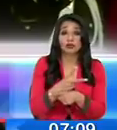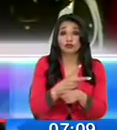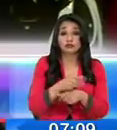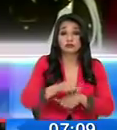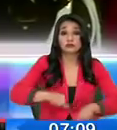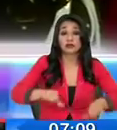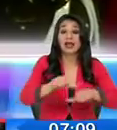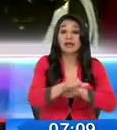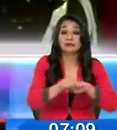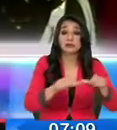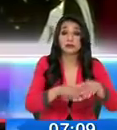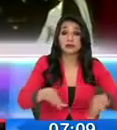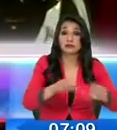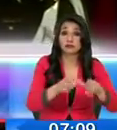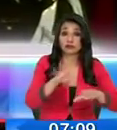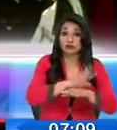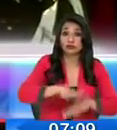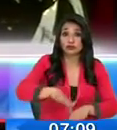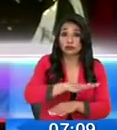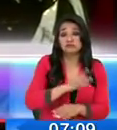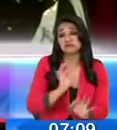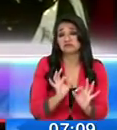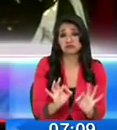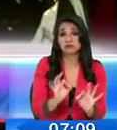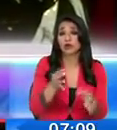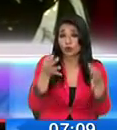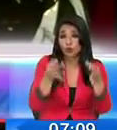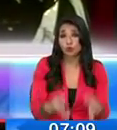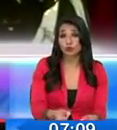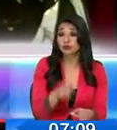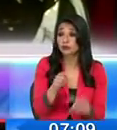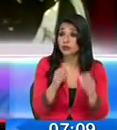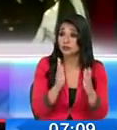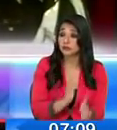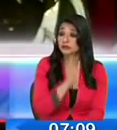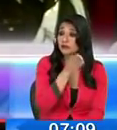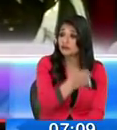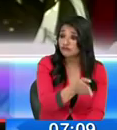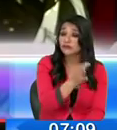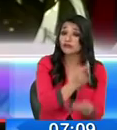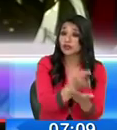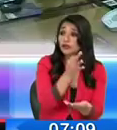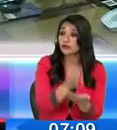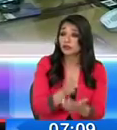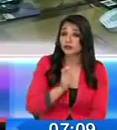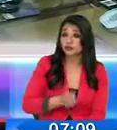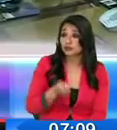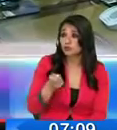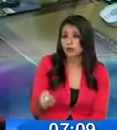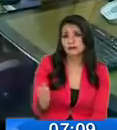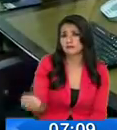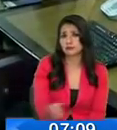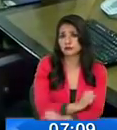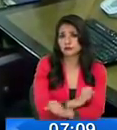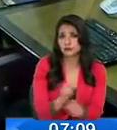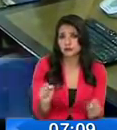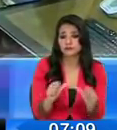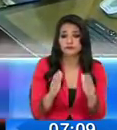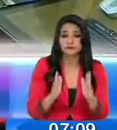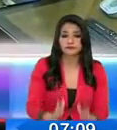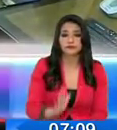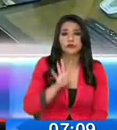ser que asambleístas que no estén asistiendo a la Asamblea Nacional estén percibiendo un sueldo. El salario de un asambleísta en promedio es